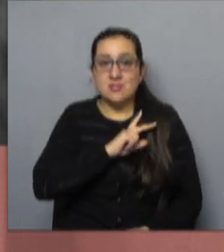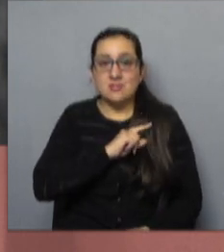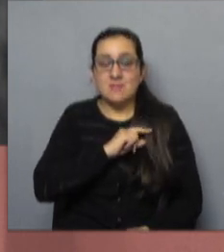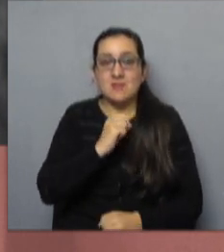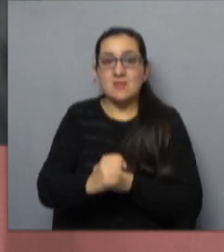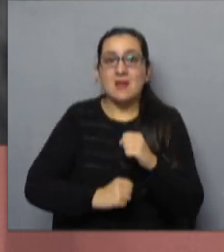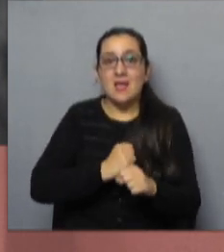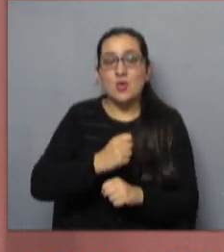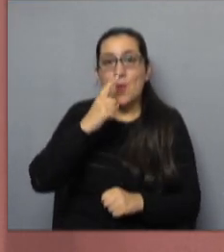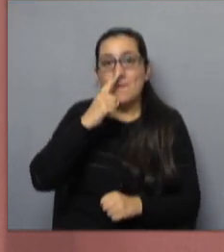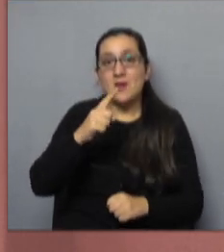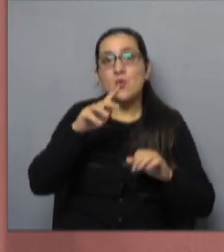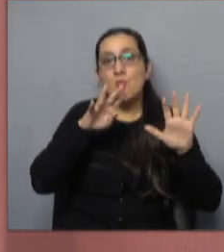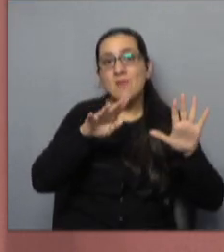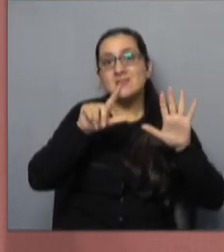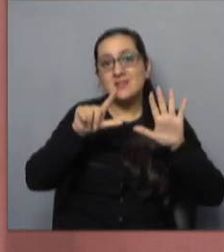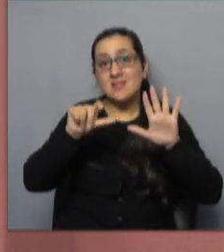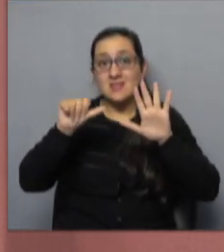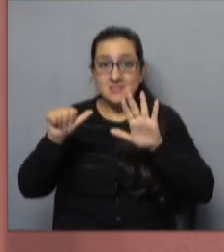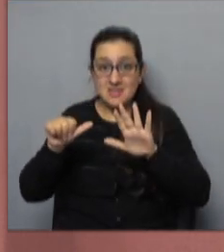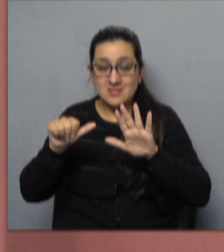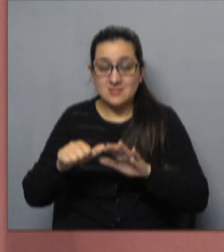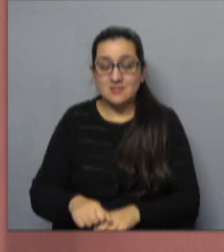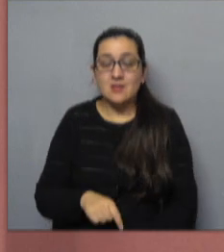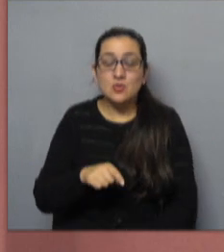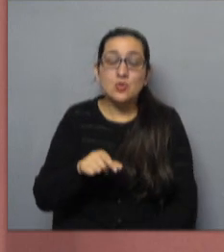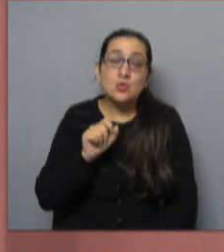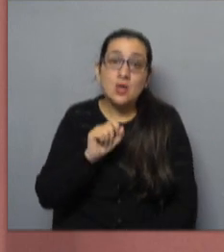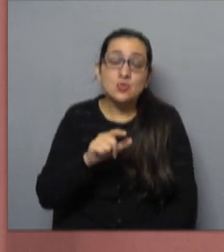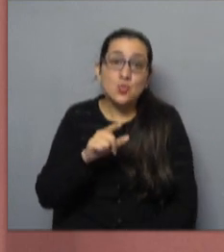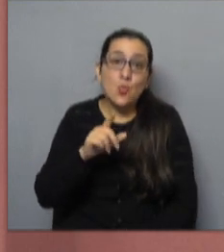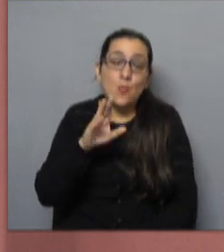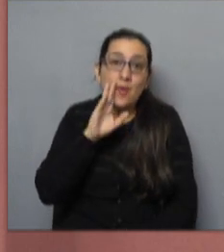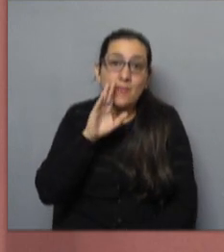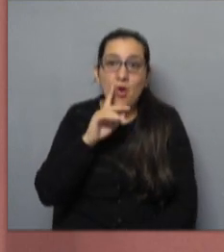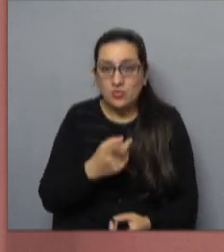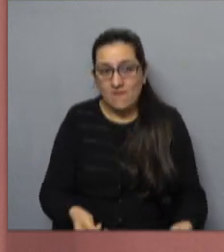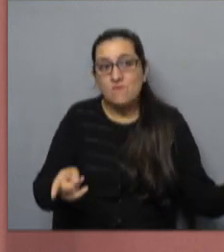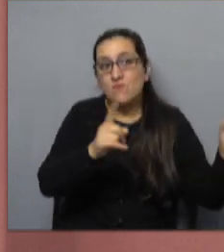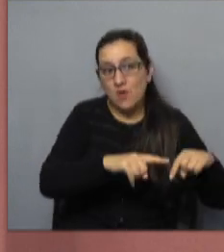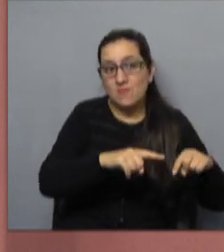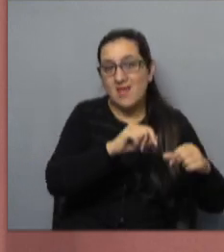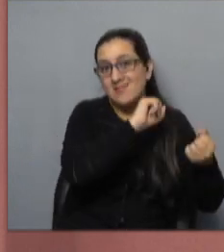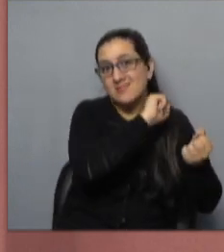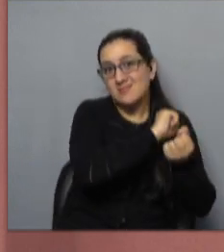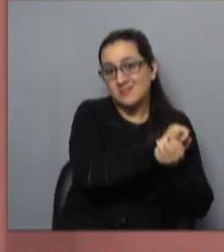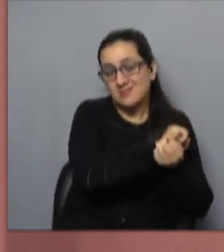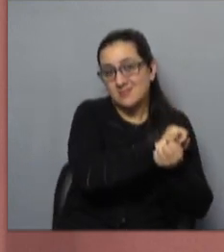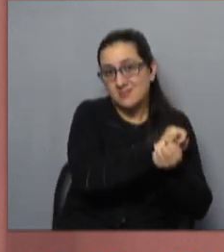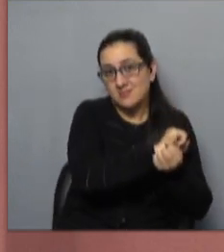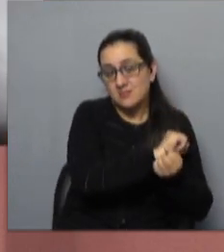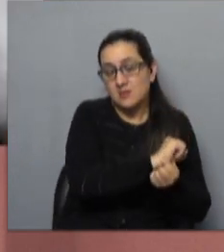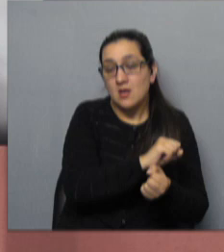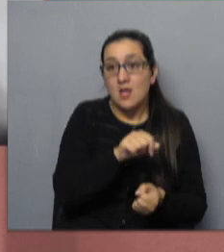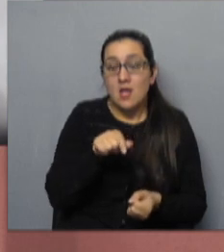del 76, cuando a su madre la vuelven a la celda, a él lo ponen en una